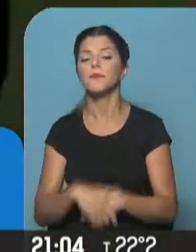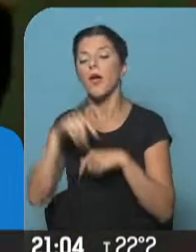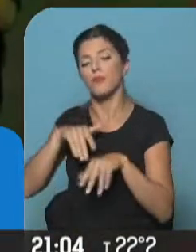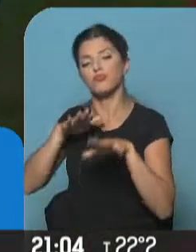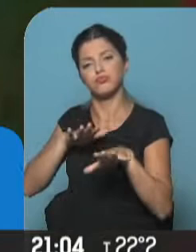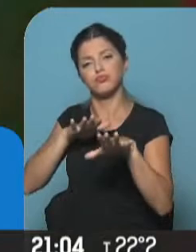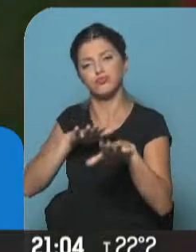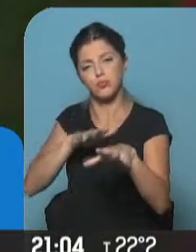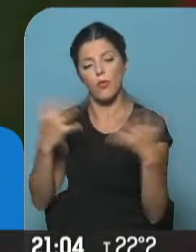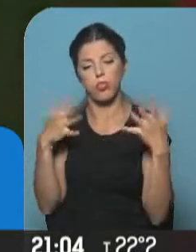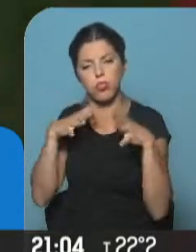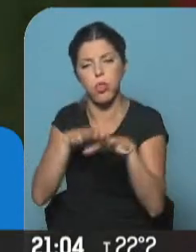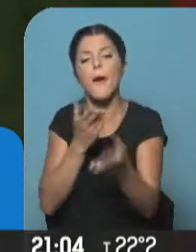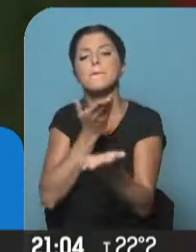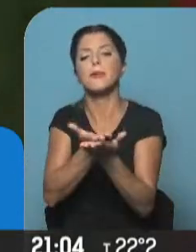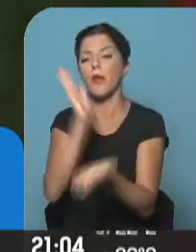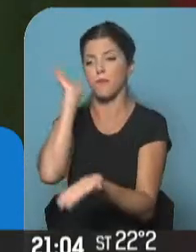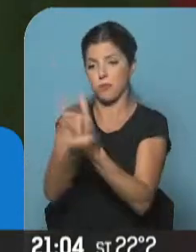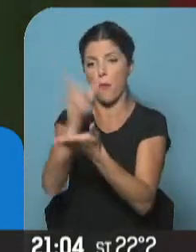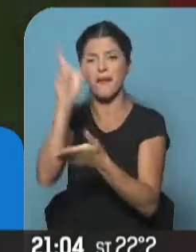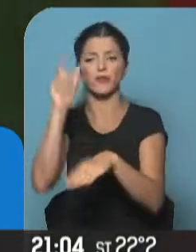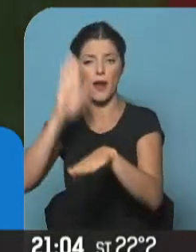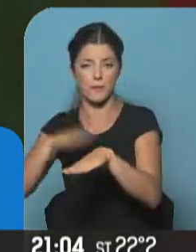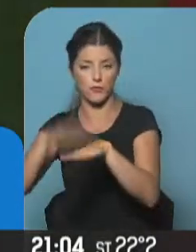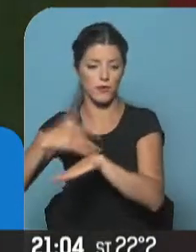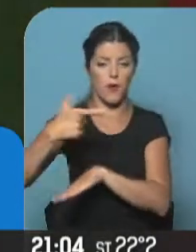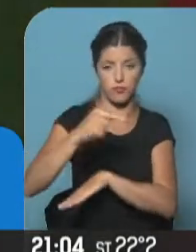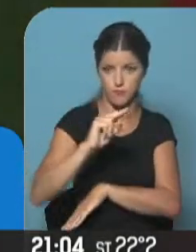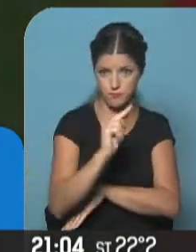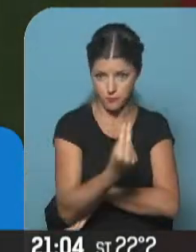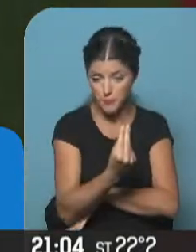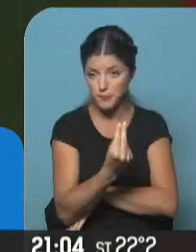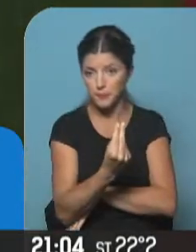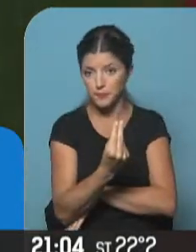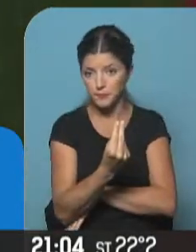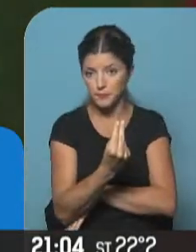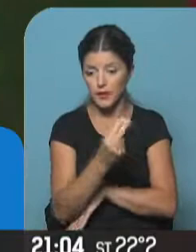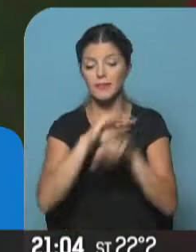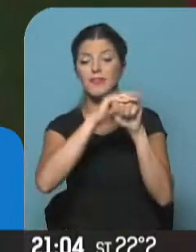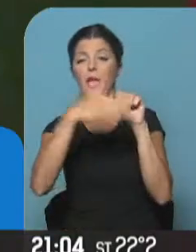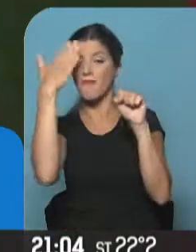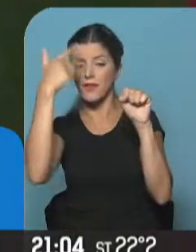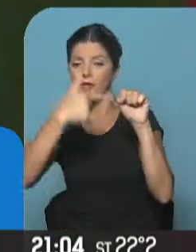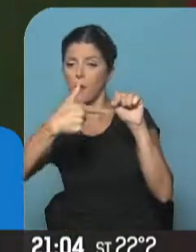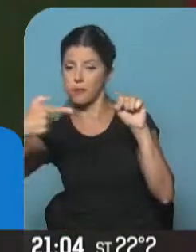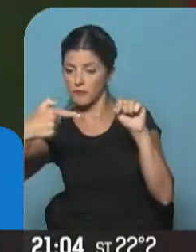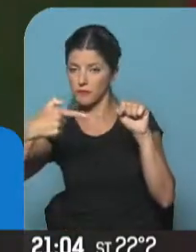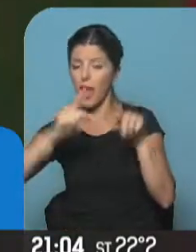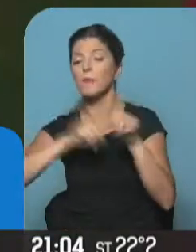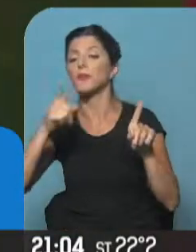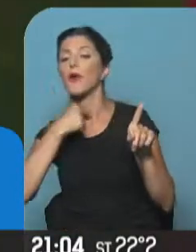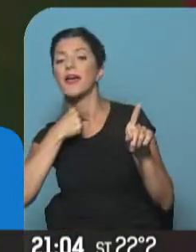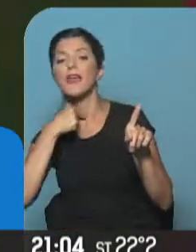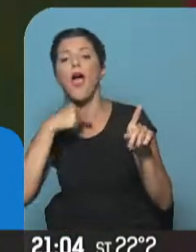marcha para pedir justicia por el crimen de esta nena de 12 años que perdió la vida por un disparo en su frente cuando quisieron asaltar